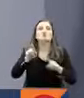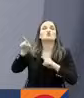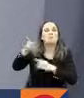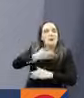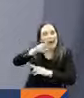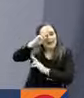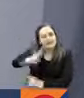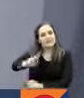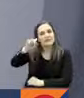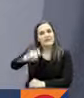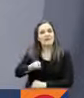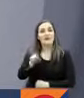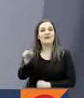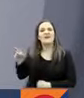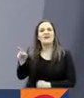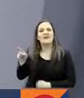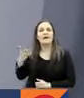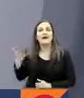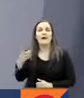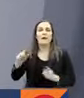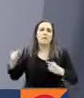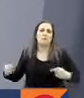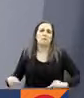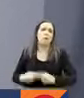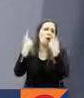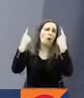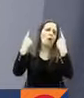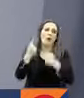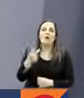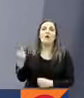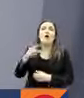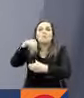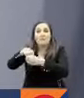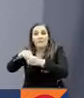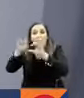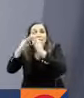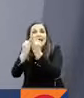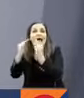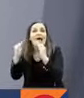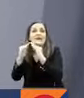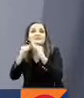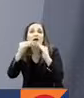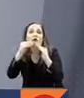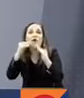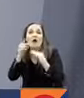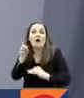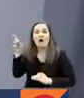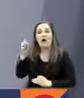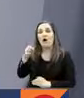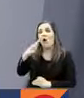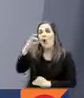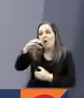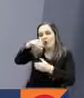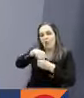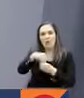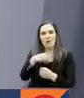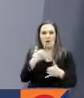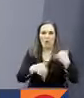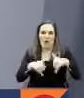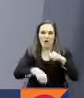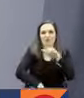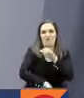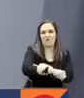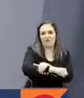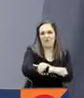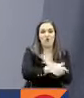Estas imágenes corresponden a un incidente de violencia intrafamiliar que se presentó con el mediocampista Freddy Guarín en Medellín.